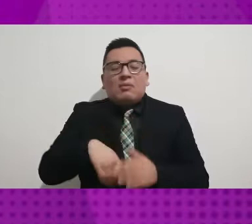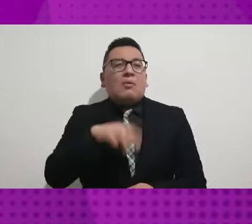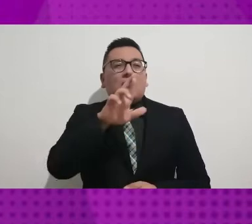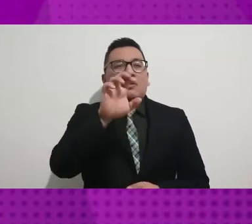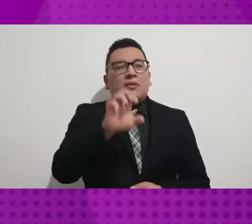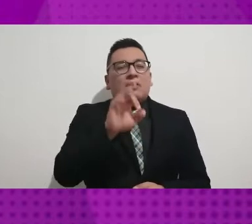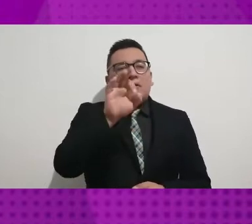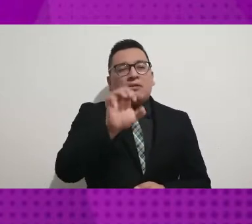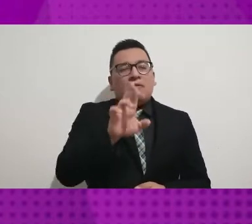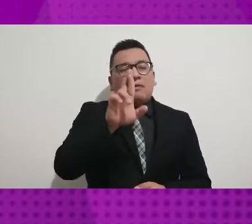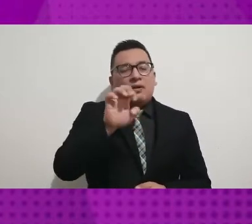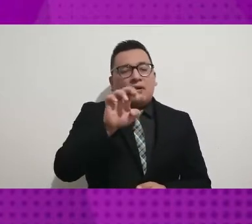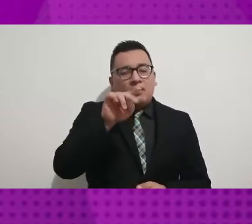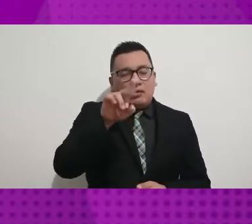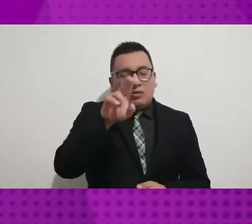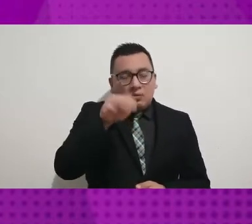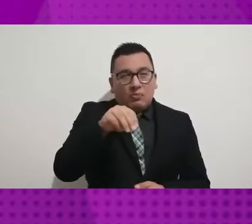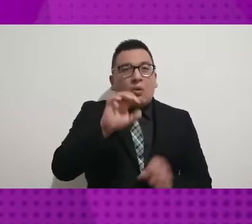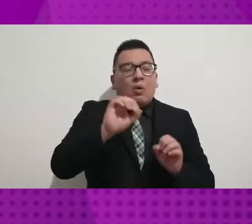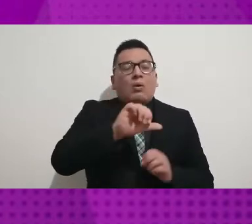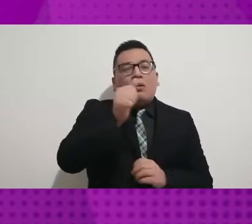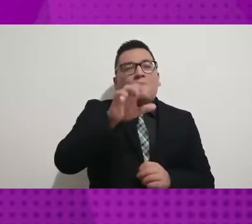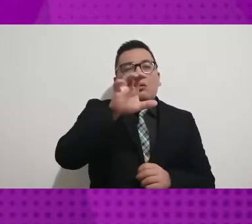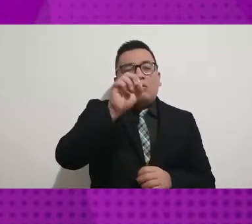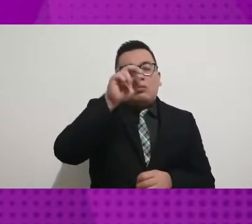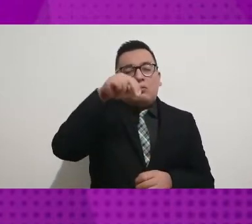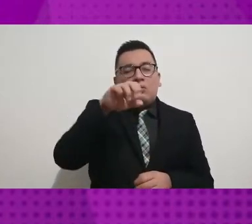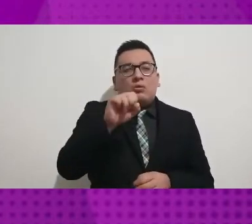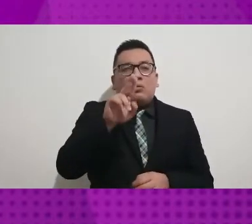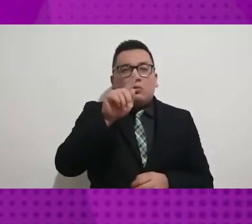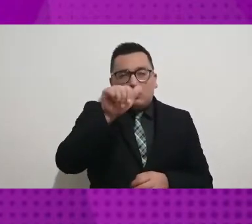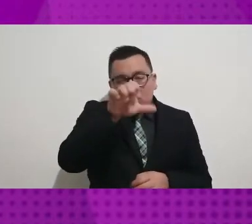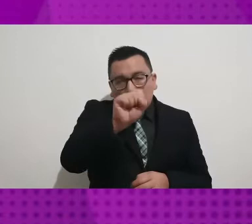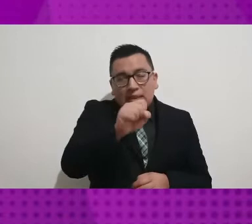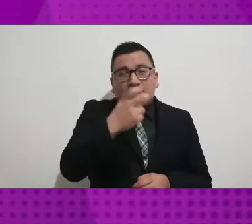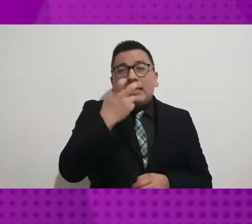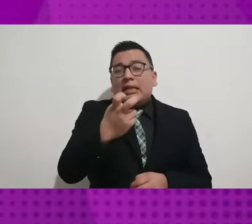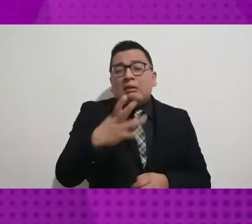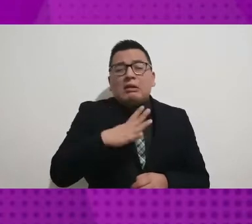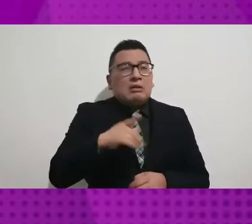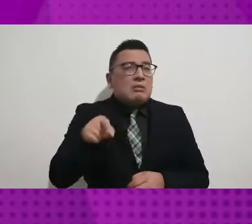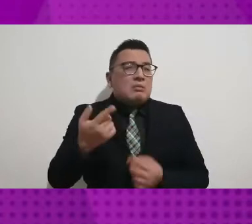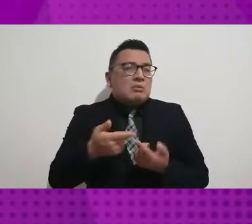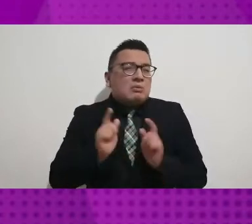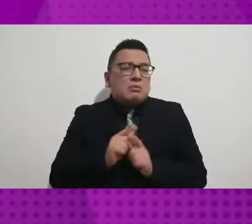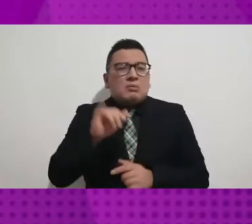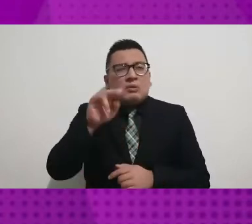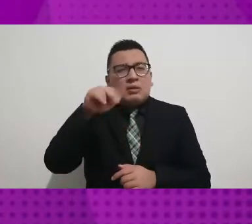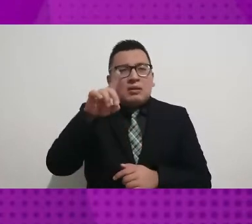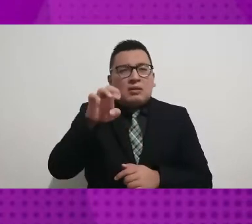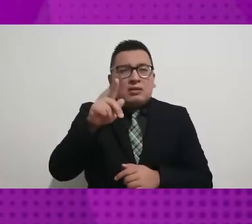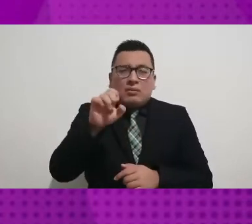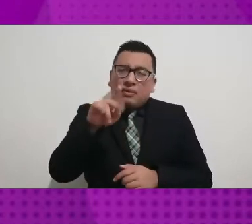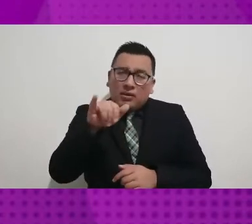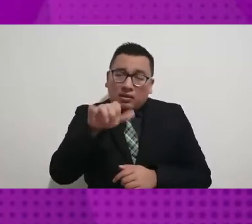los referéndum, en los plebiscitos o en las consultas populares. Y en ese ámbito recaen las candidaturas